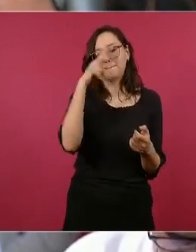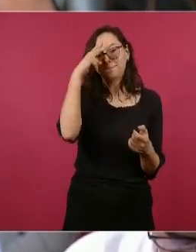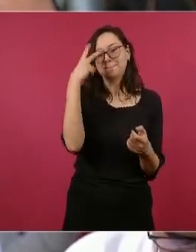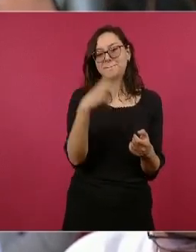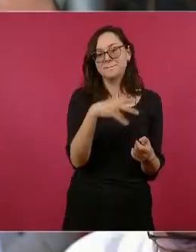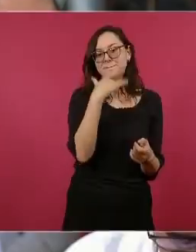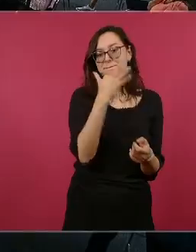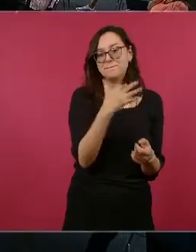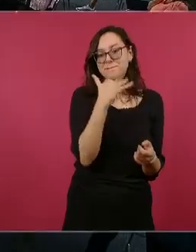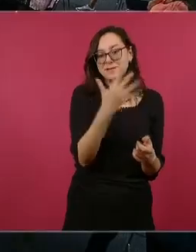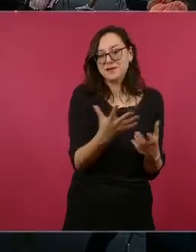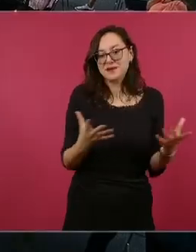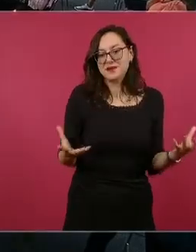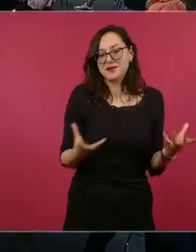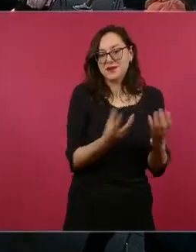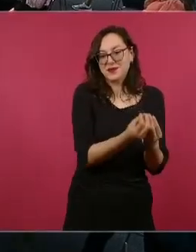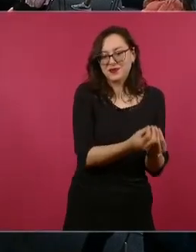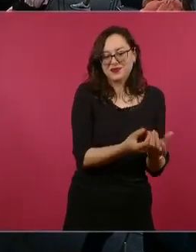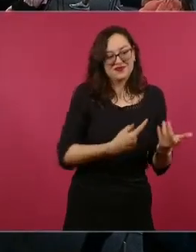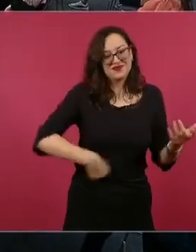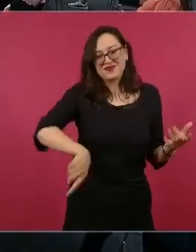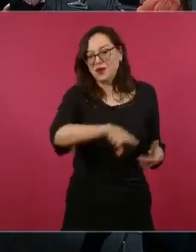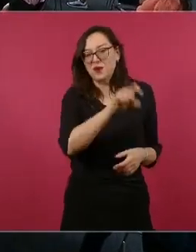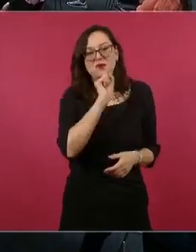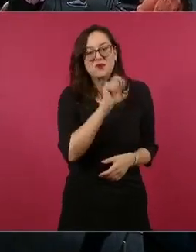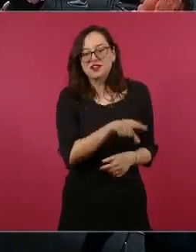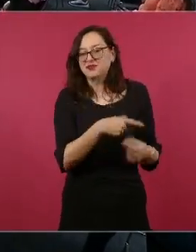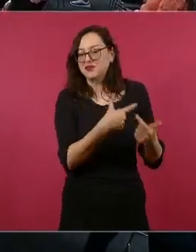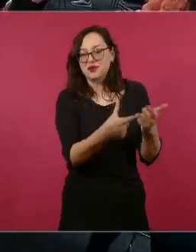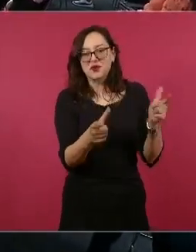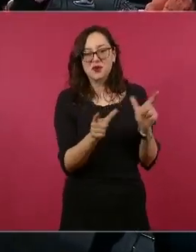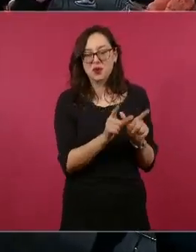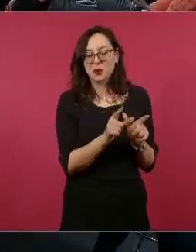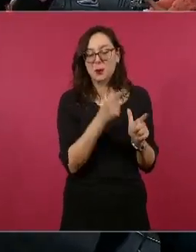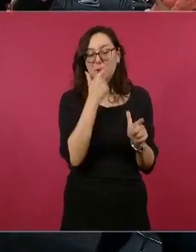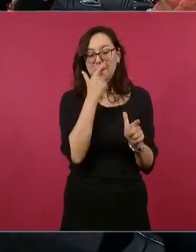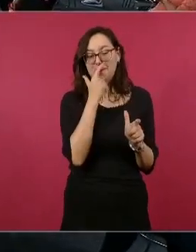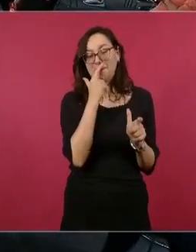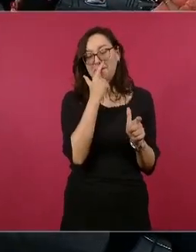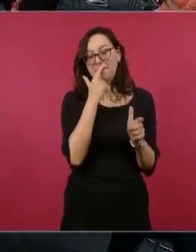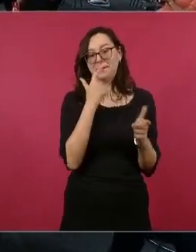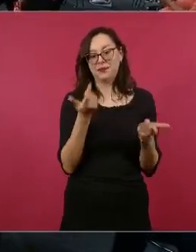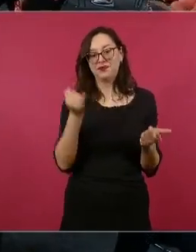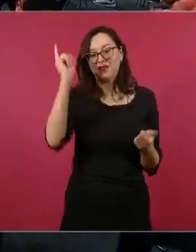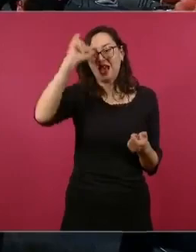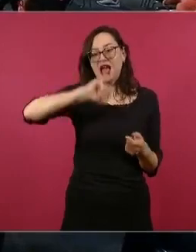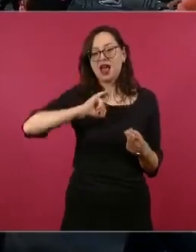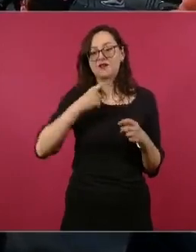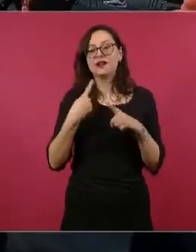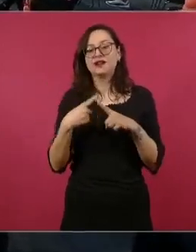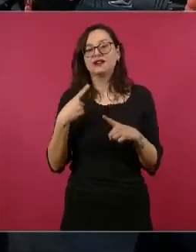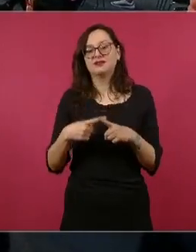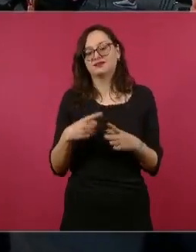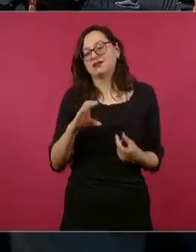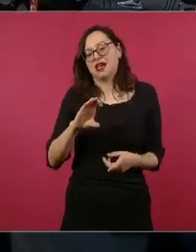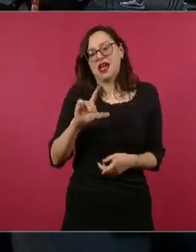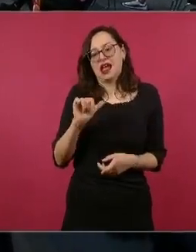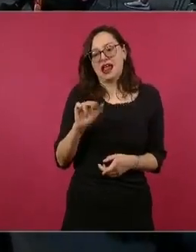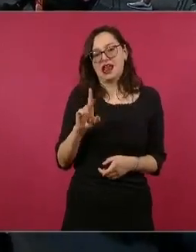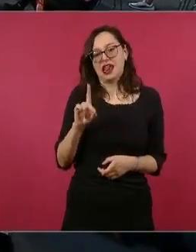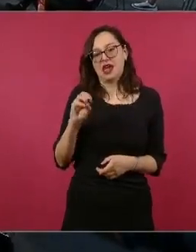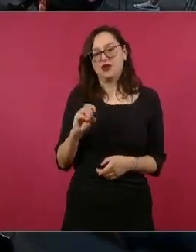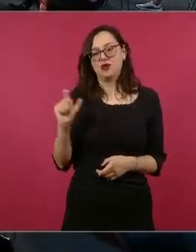María Amparo Cazar en realidad todos son operadores o la mayoría de ellos de Claudio X González Guajardo y están en este acuerdo